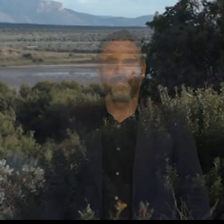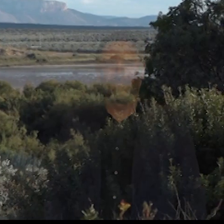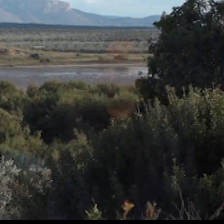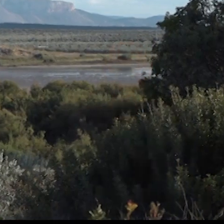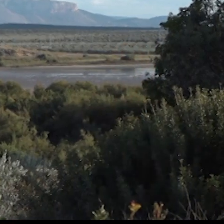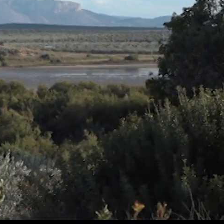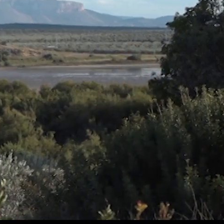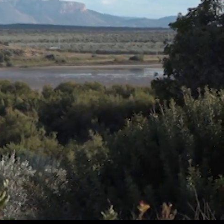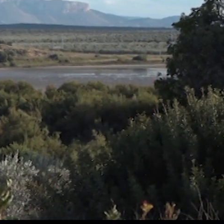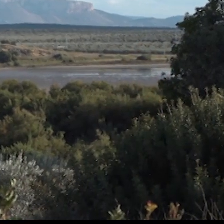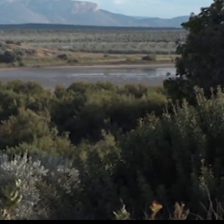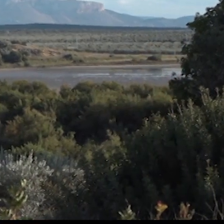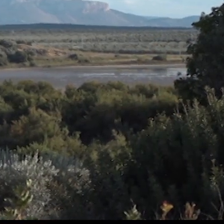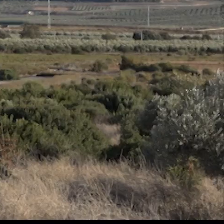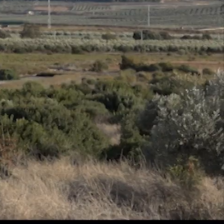¡I-ah!